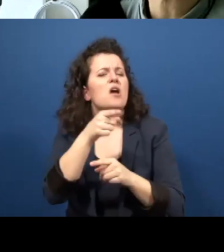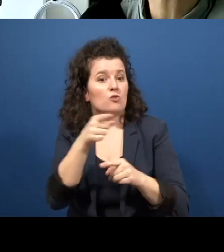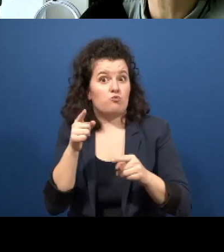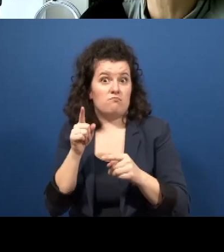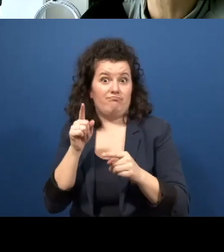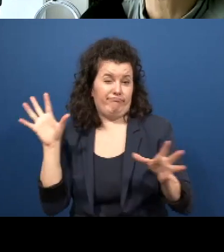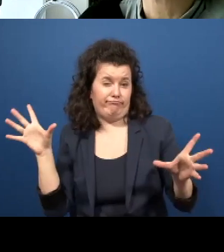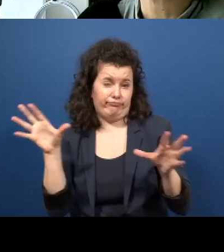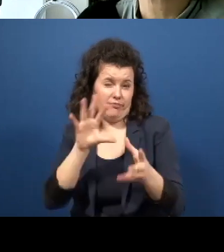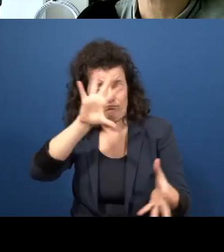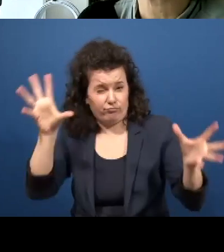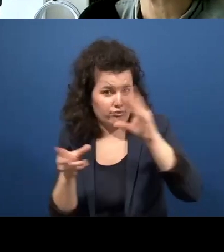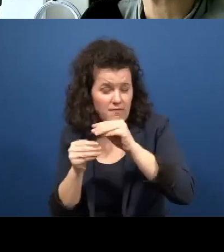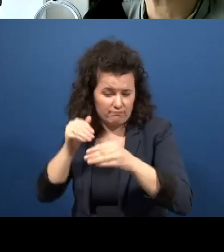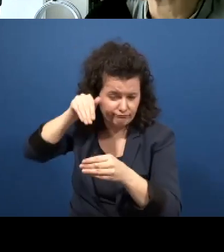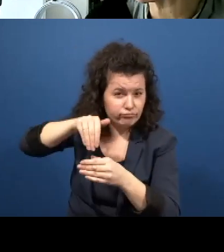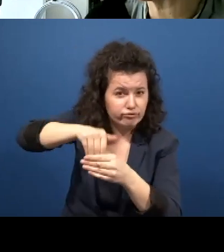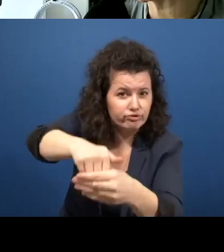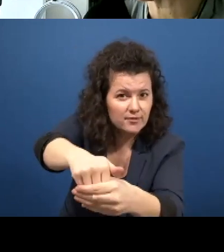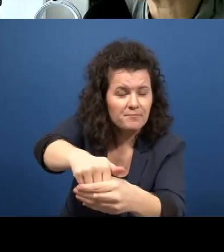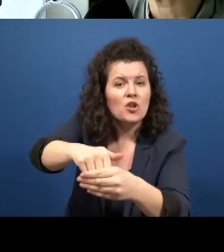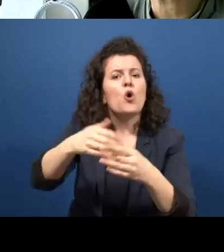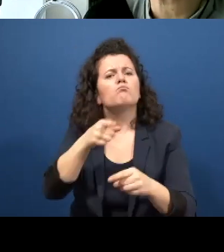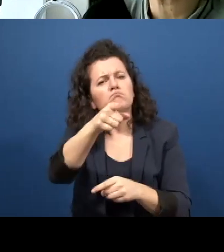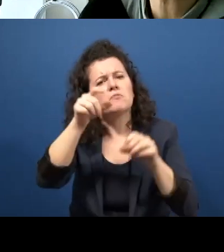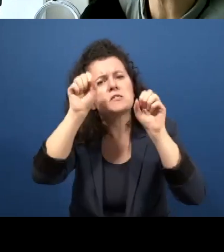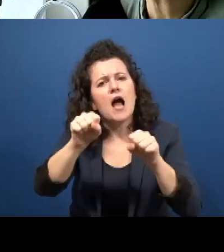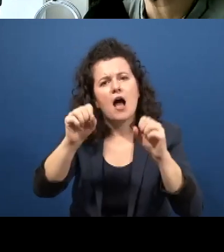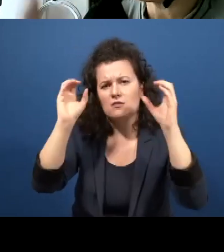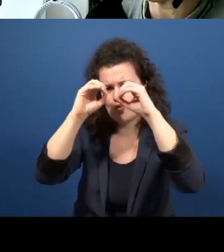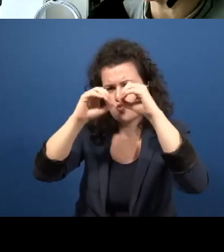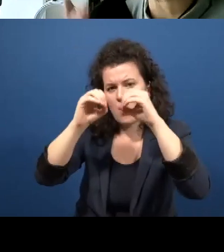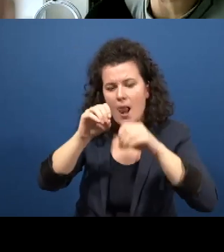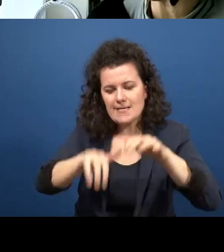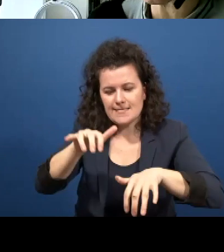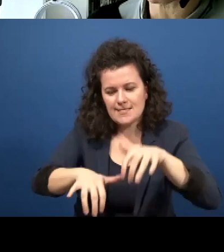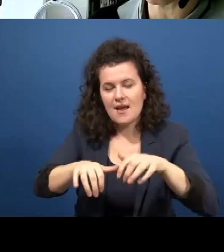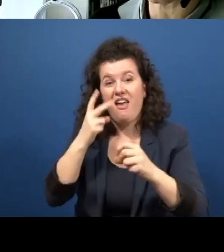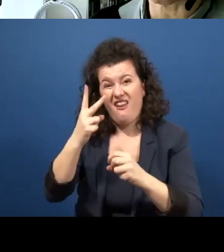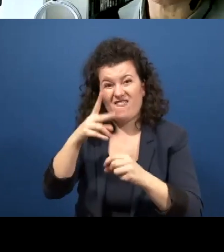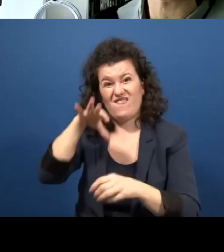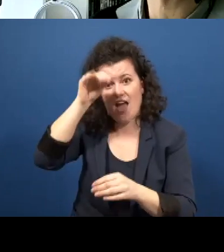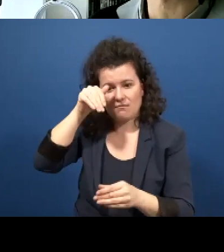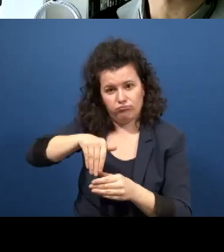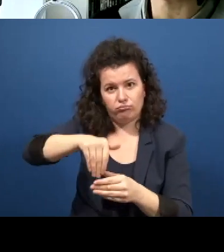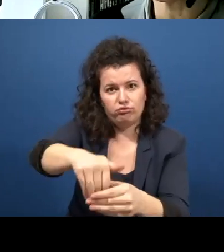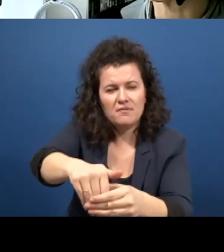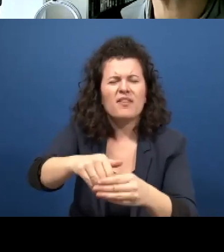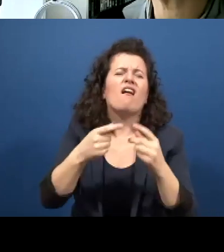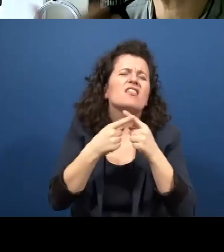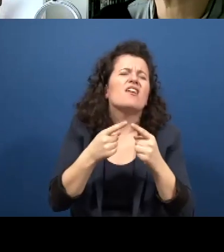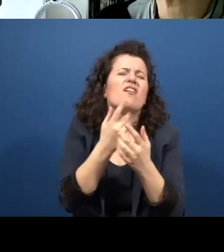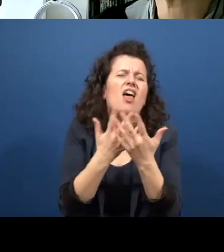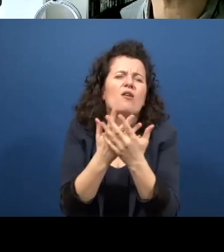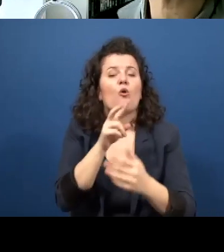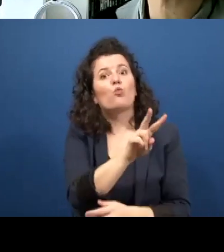habrán escuchado hablar de él. Y si no, bueno, pueden buscarlo. Hay muchos discursos para práctica en todas las